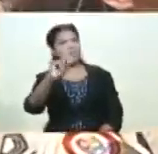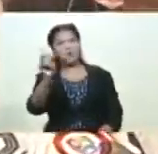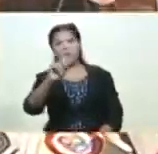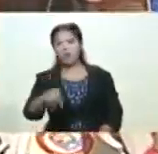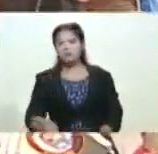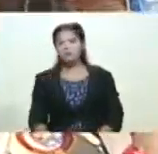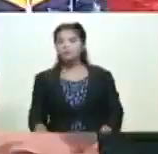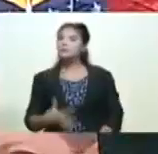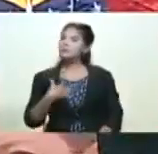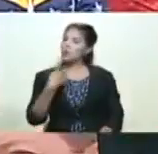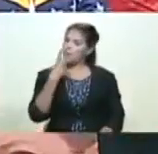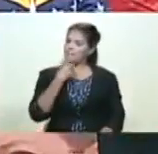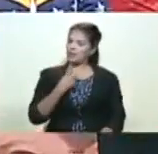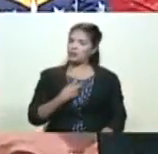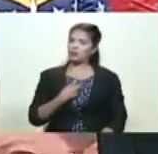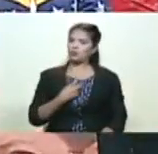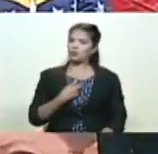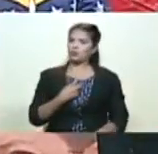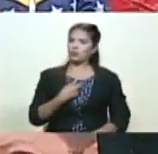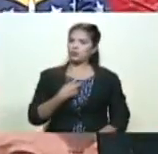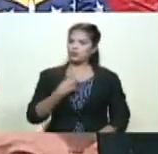Yo me pregunto,